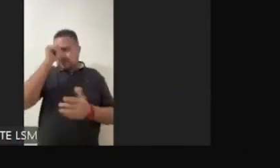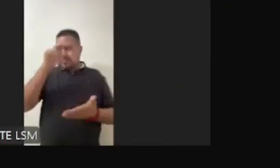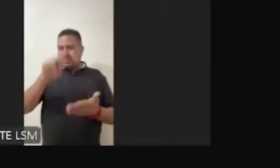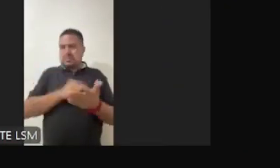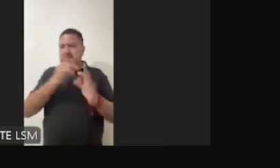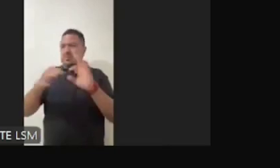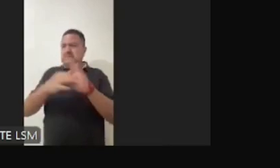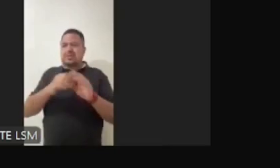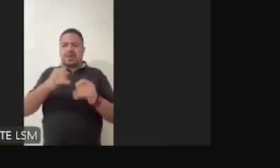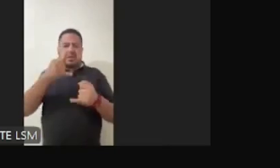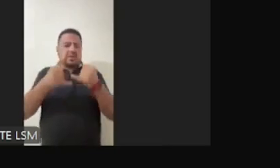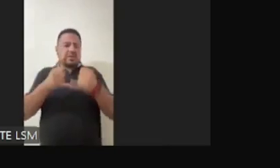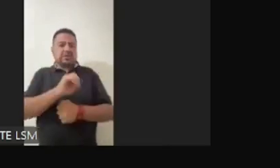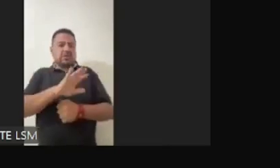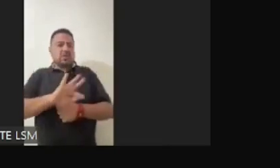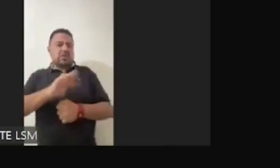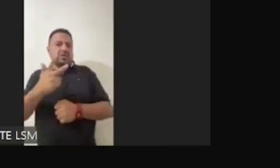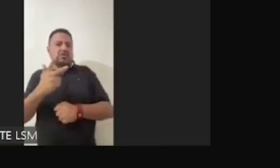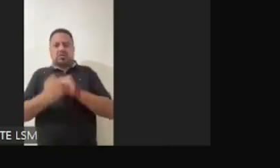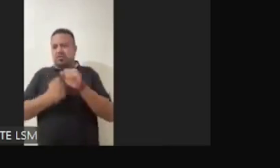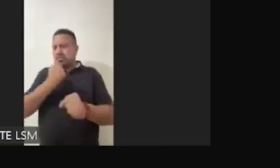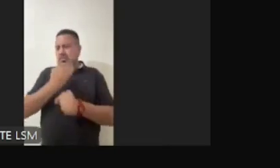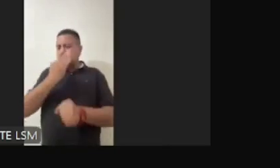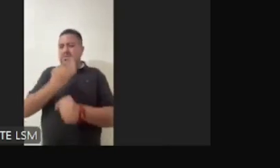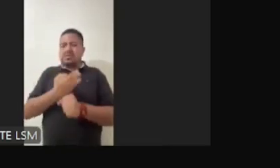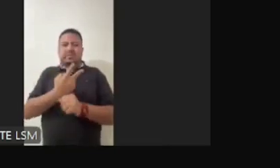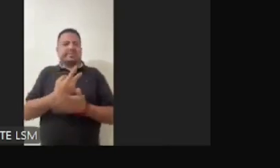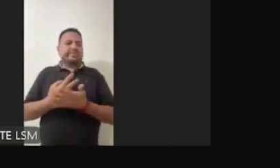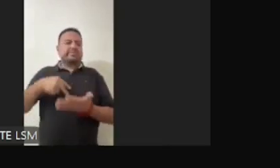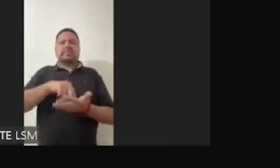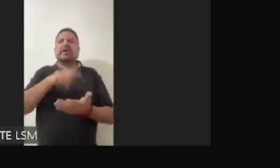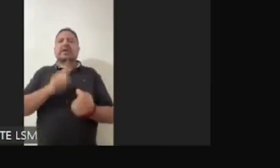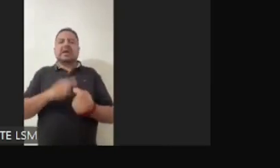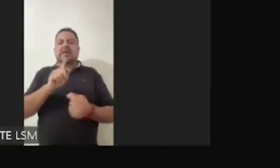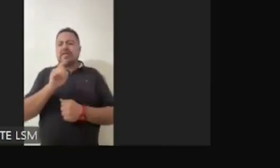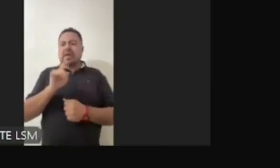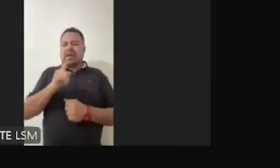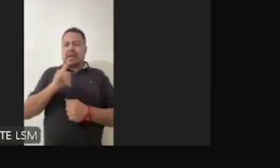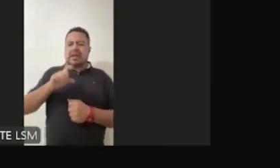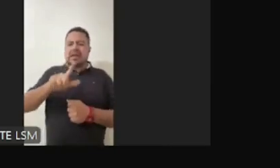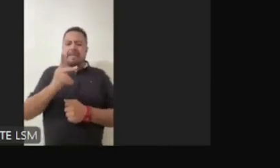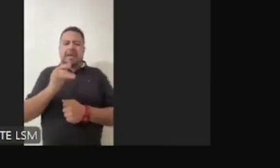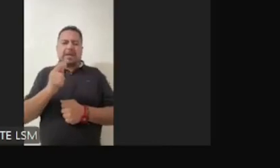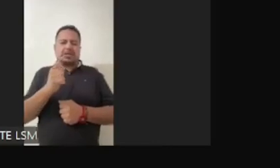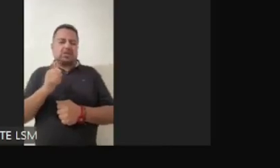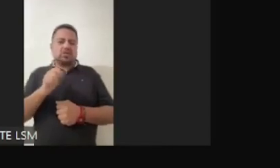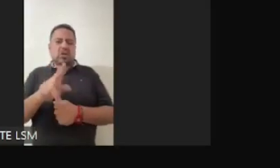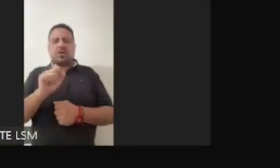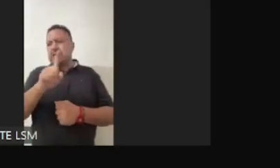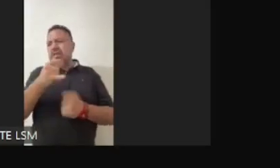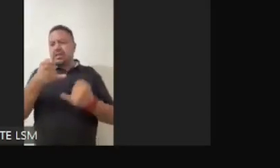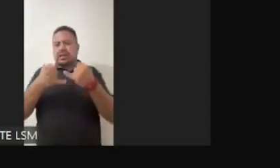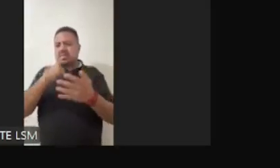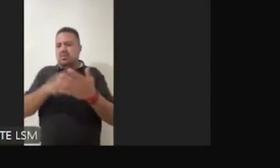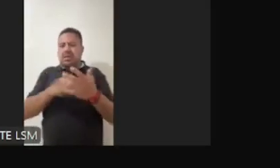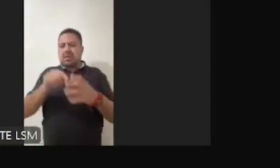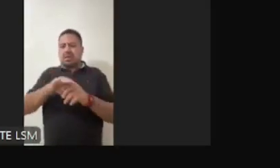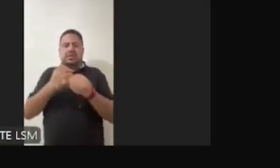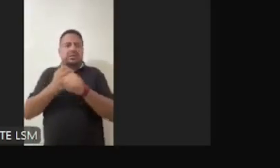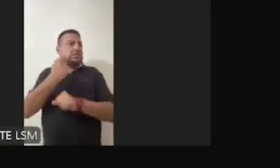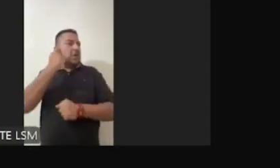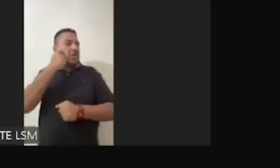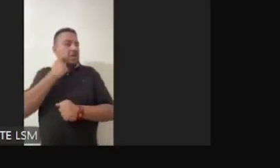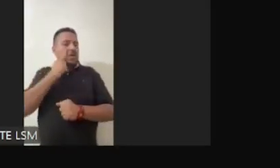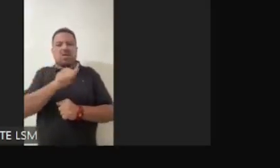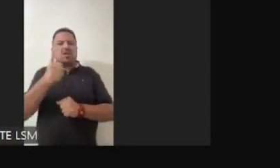tribunal 048 de este año los comparecientes son Daniel soloya pastor y el tribunal electoral del Estado de Guerrero